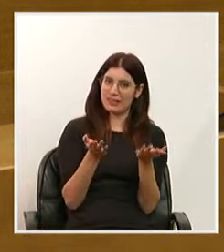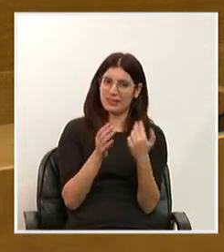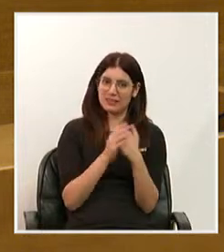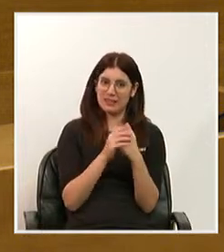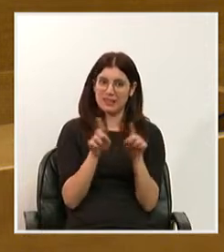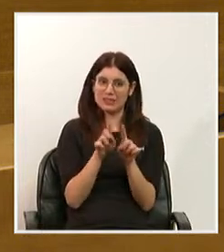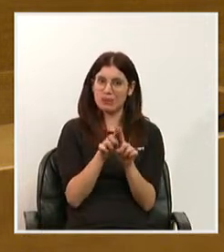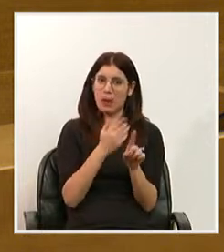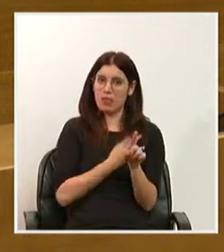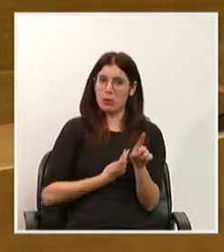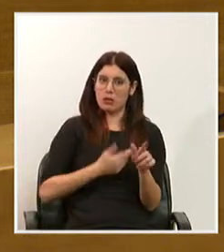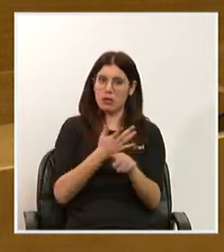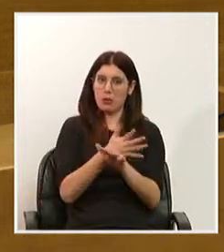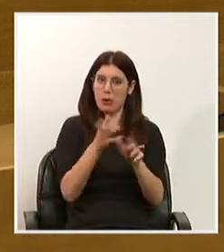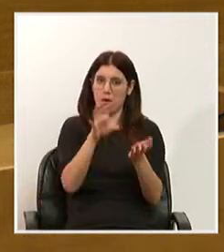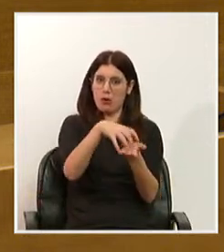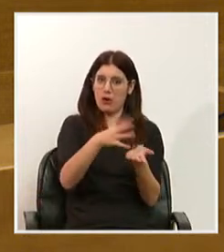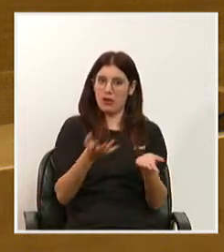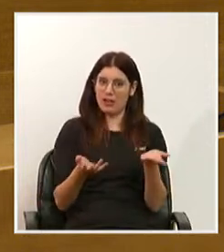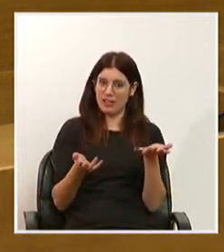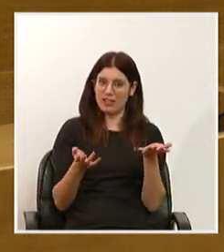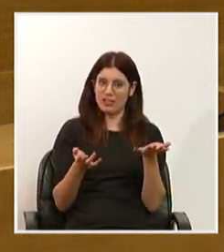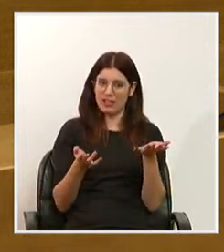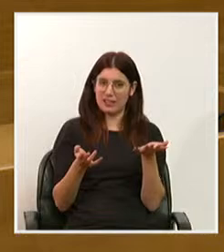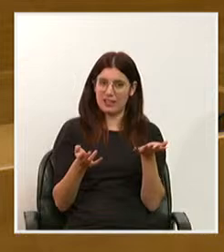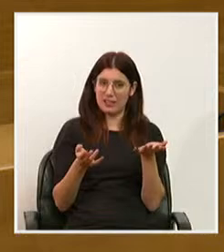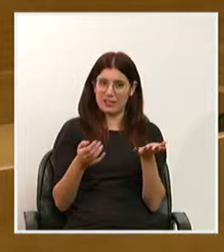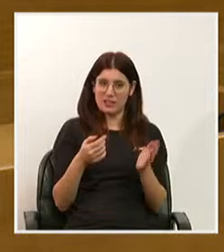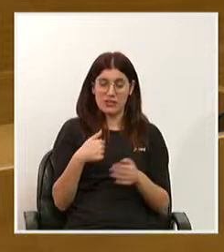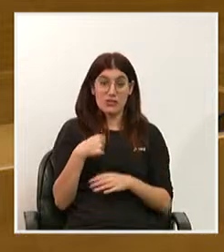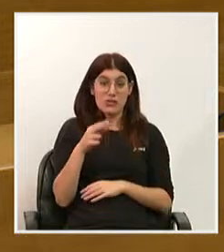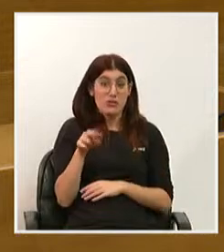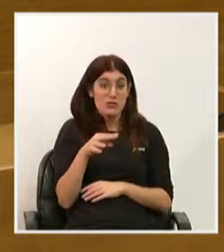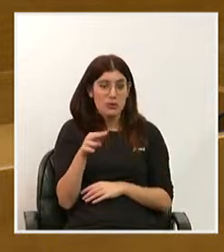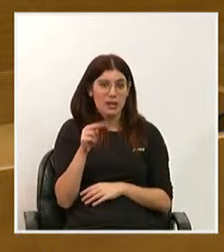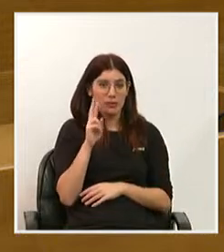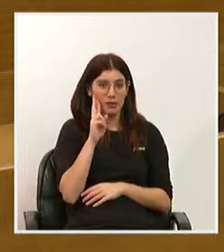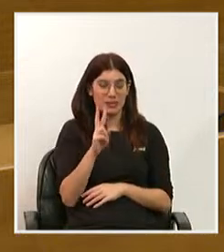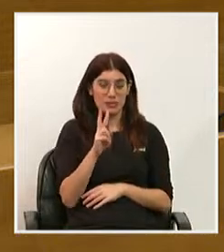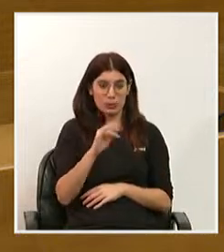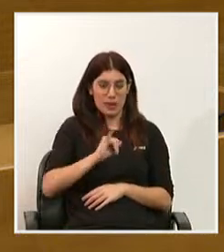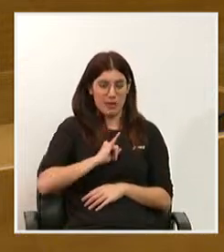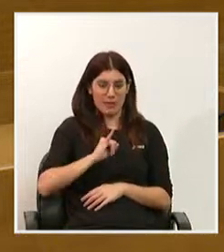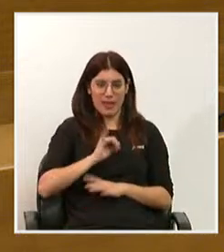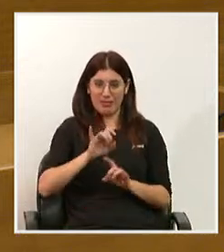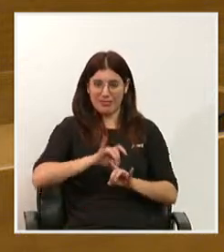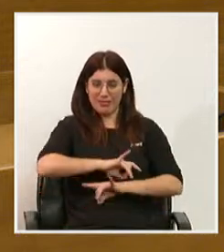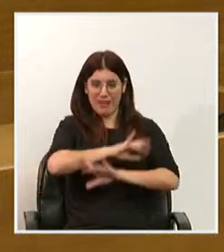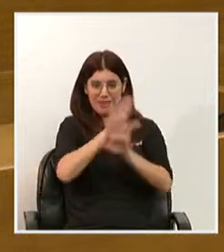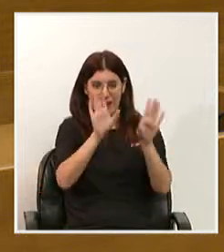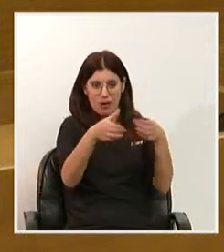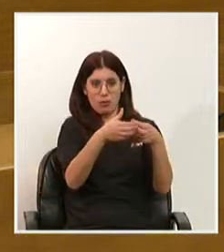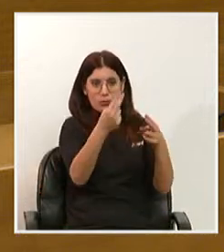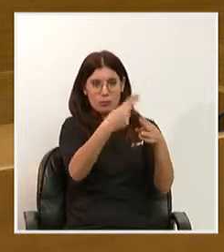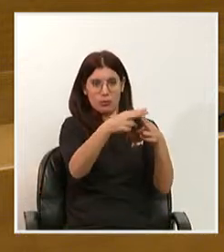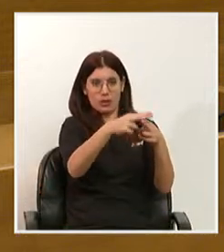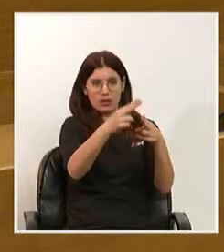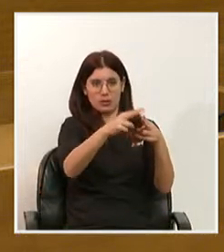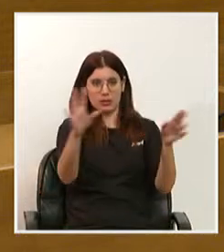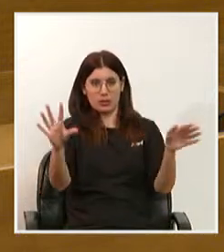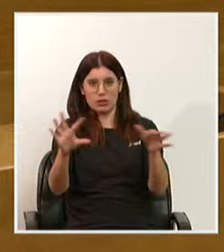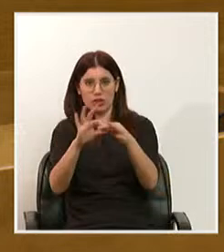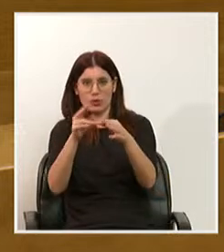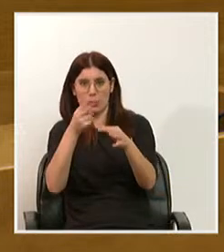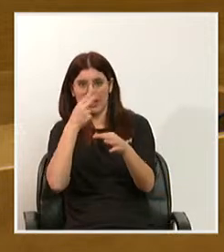patronal del juego eh nunca había visto una identificación tan Clara entre un partido político y un